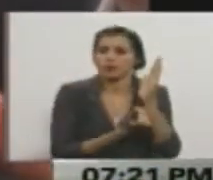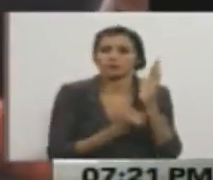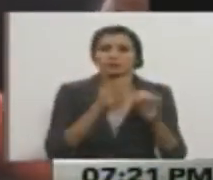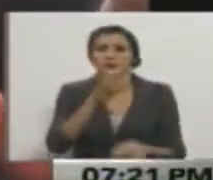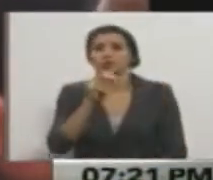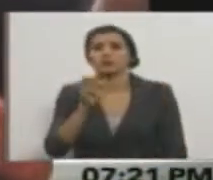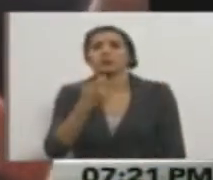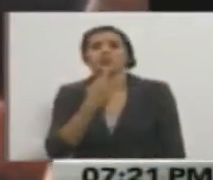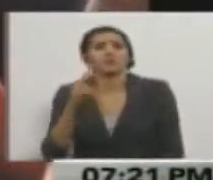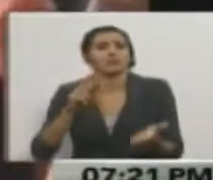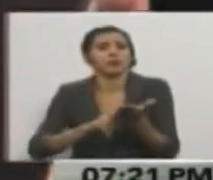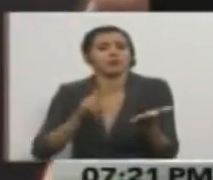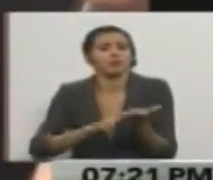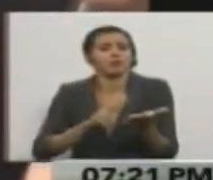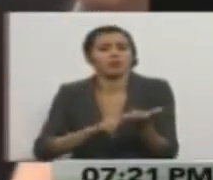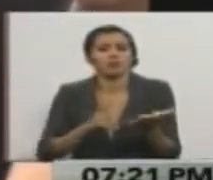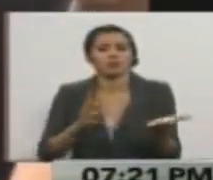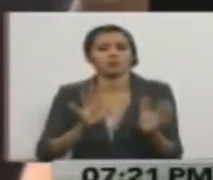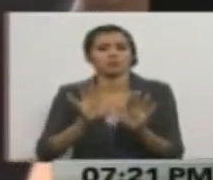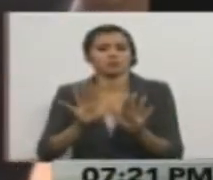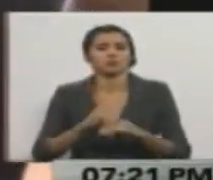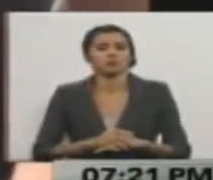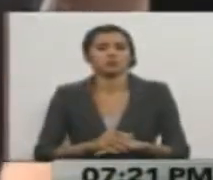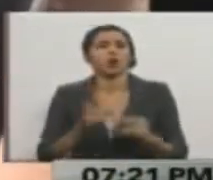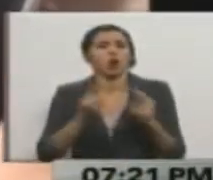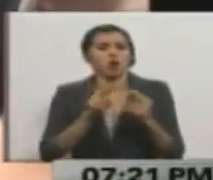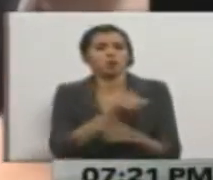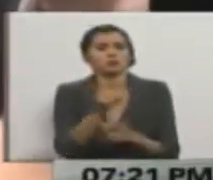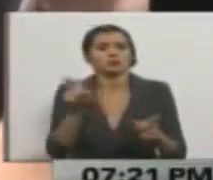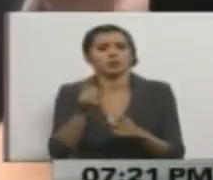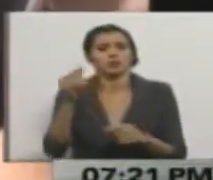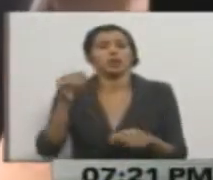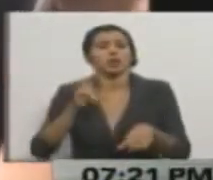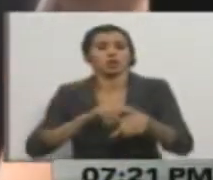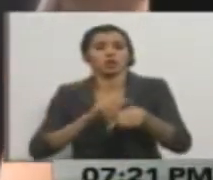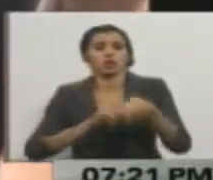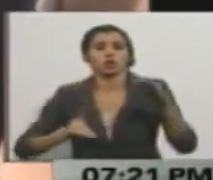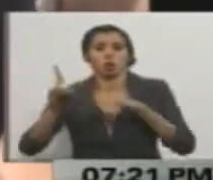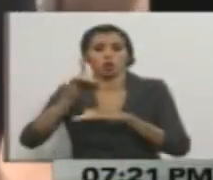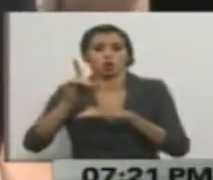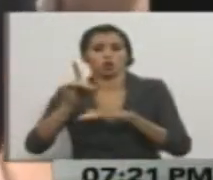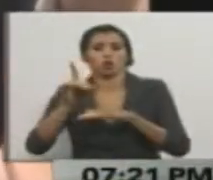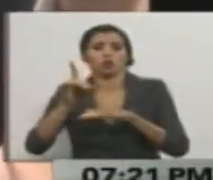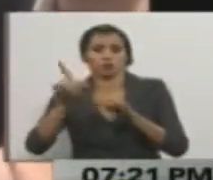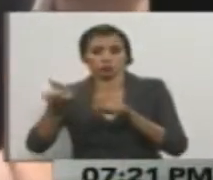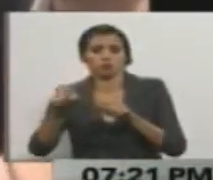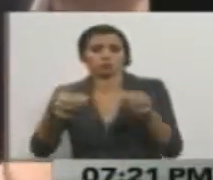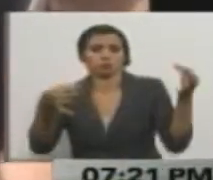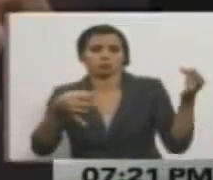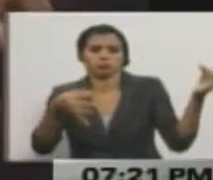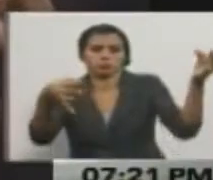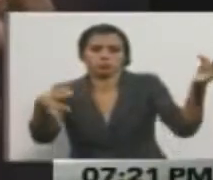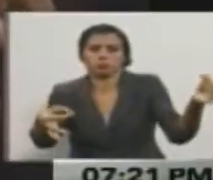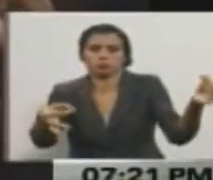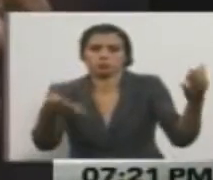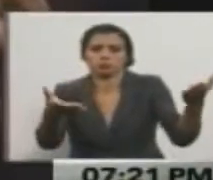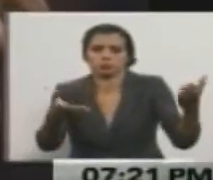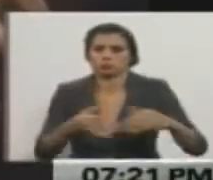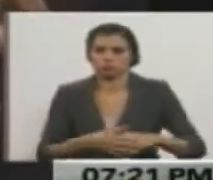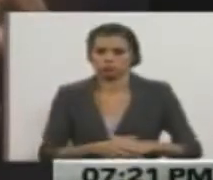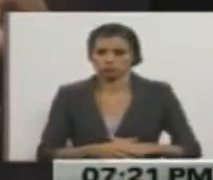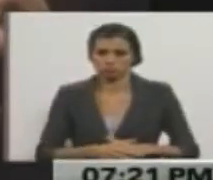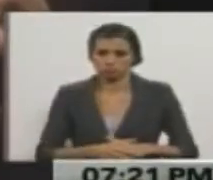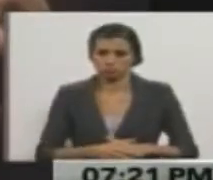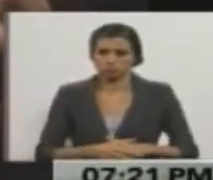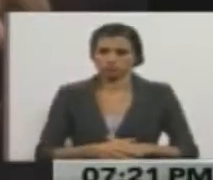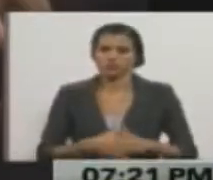verdad, y es una verdad que ellos conocían, porque el rector Luis Emilio Rondón le entregó el verdadero cronograma, no el que declaraba, el verdadero. Ahora